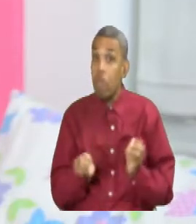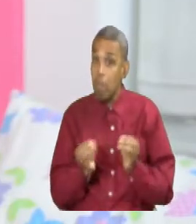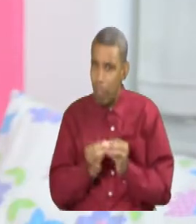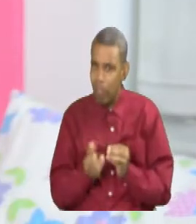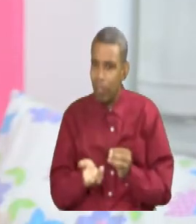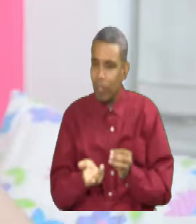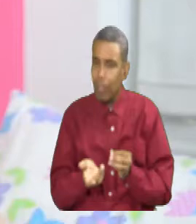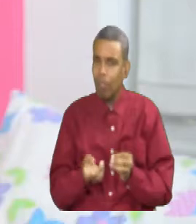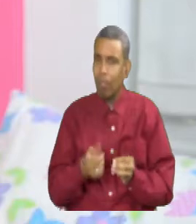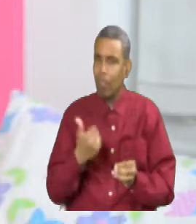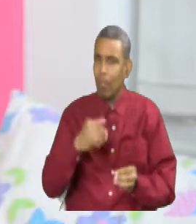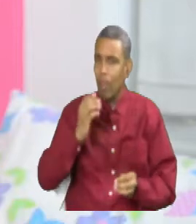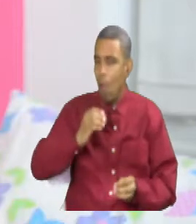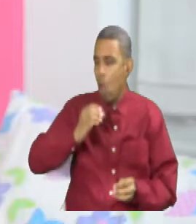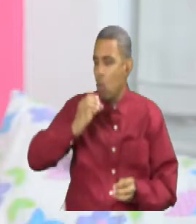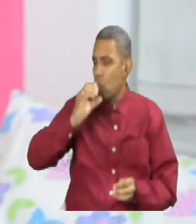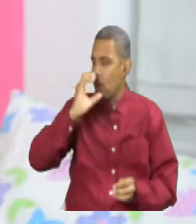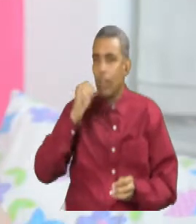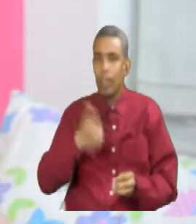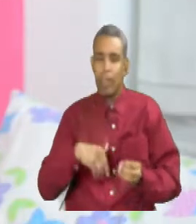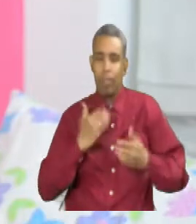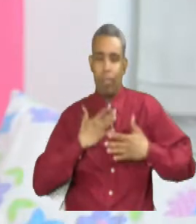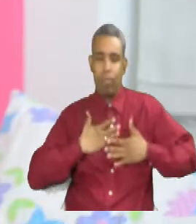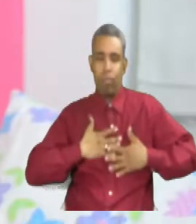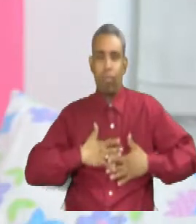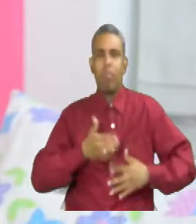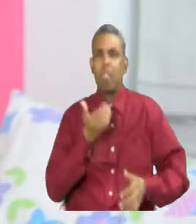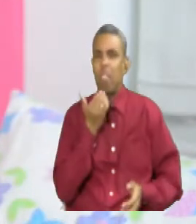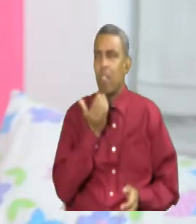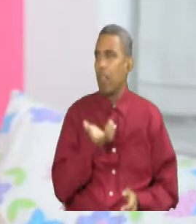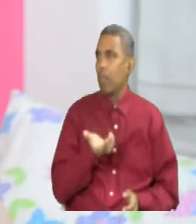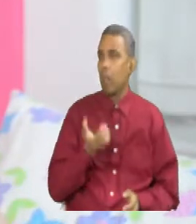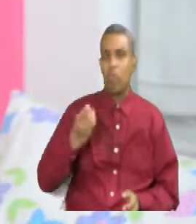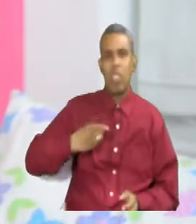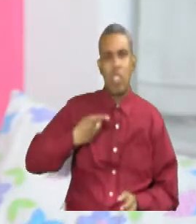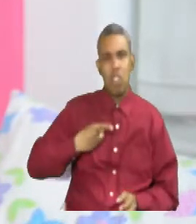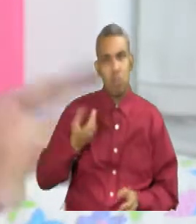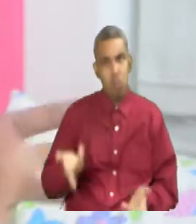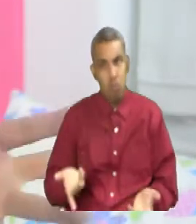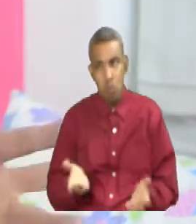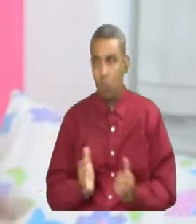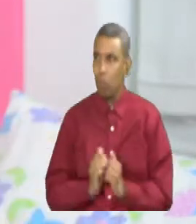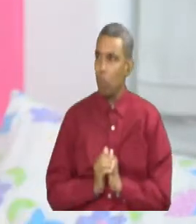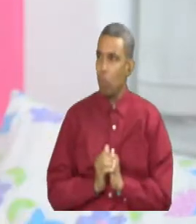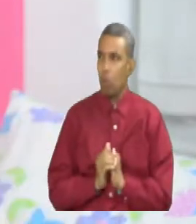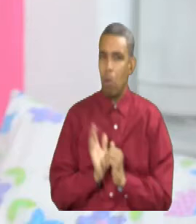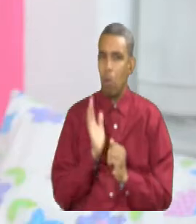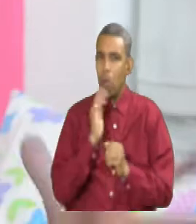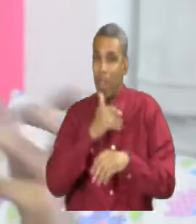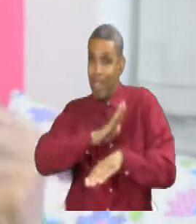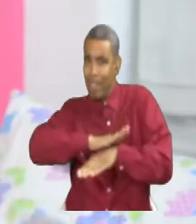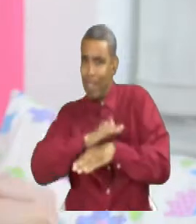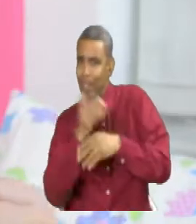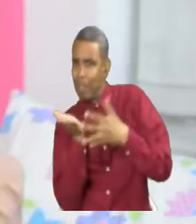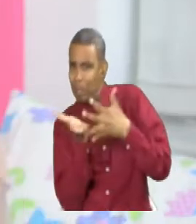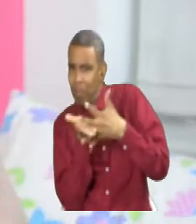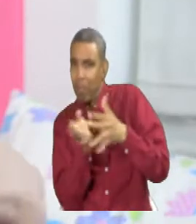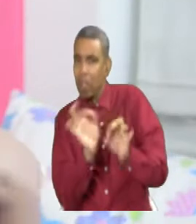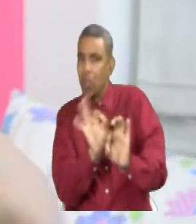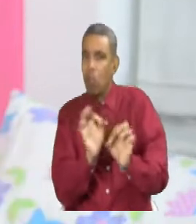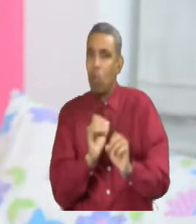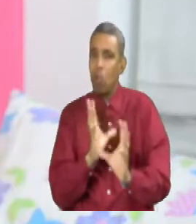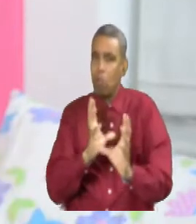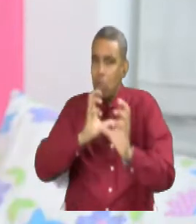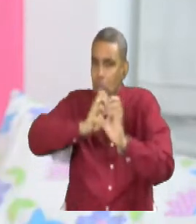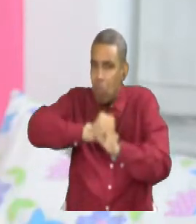día. Pues no sé, hacerla para el desayuno o para la media tarde o ya cuando llegas a casa y así